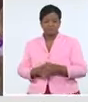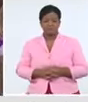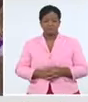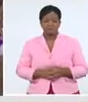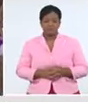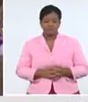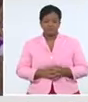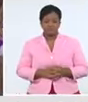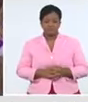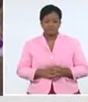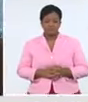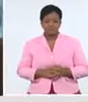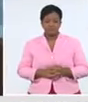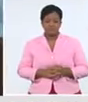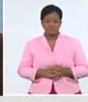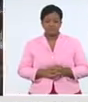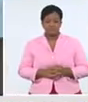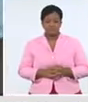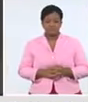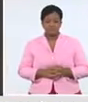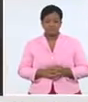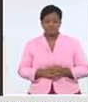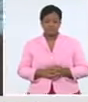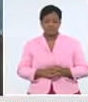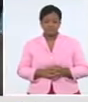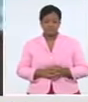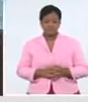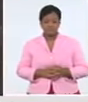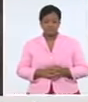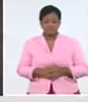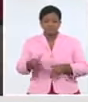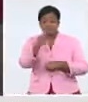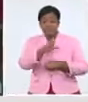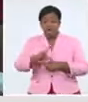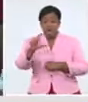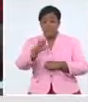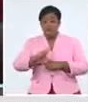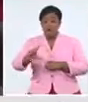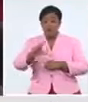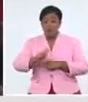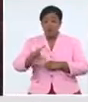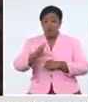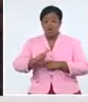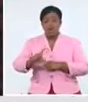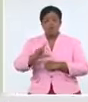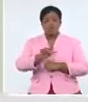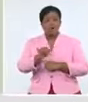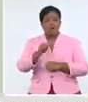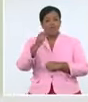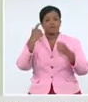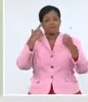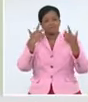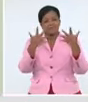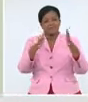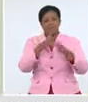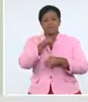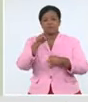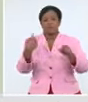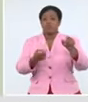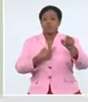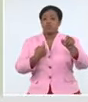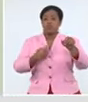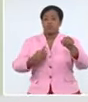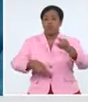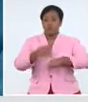Porque honrar, sin dudas, genera honra, no se olvidó en Camagüey la labor de quienes durante mucho tiempo han enfrentado la pandemia de COVID-19 en el sector de la